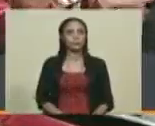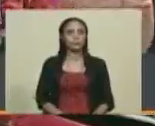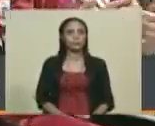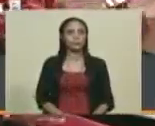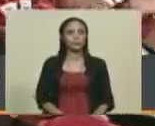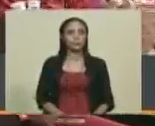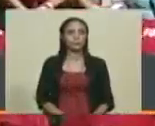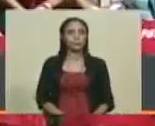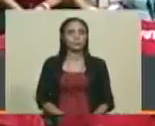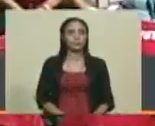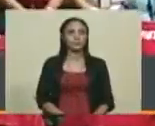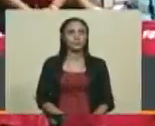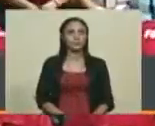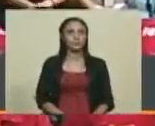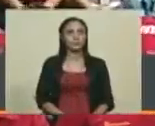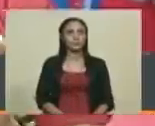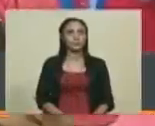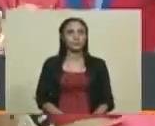Yo le pido...